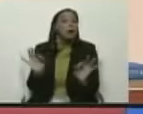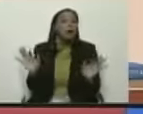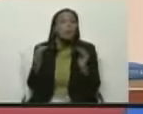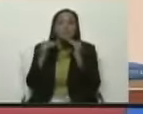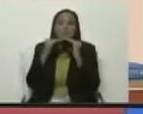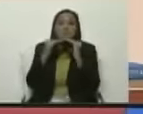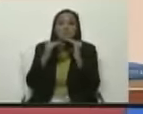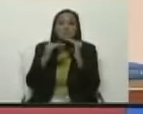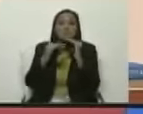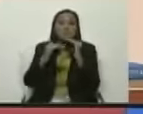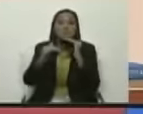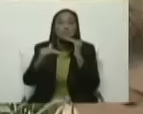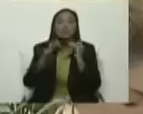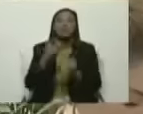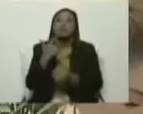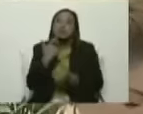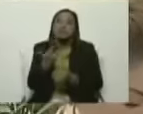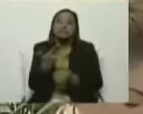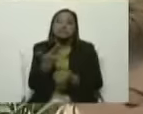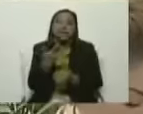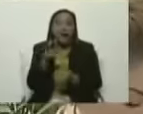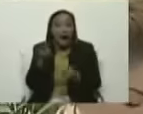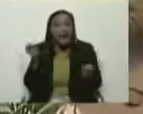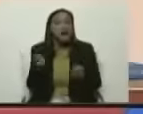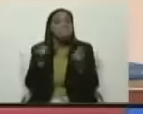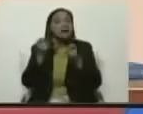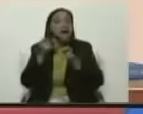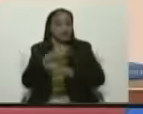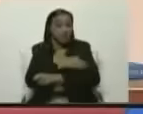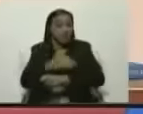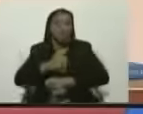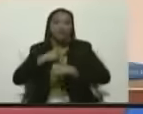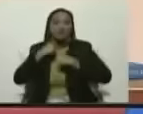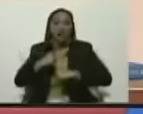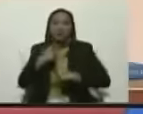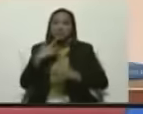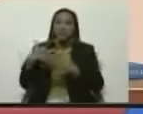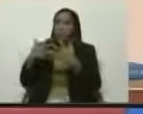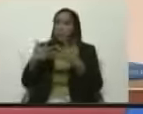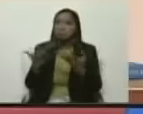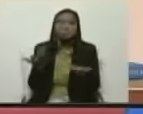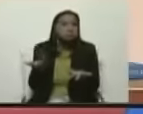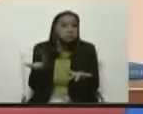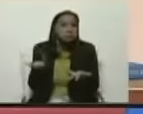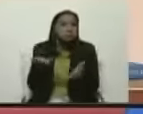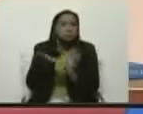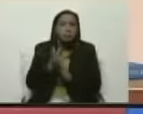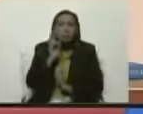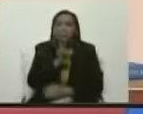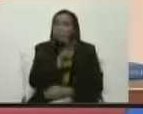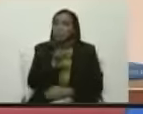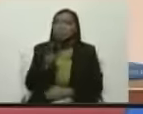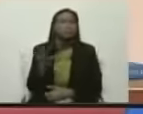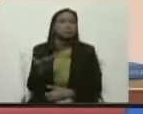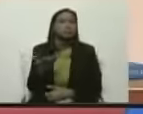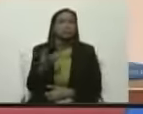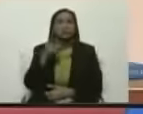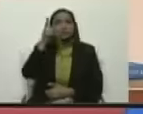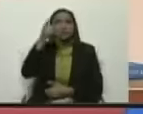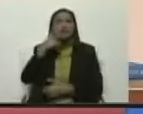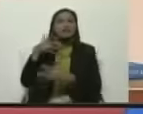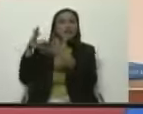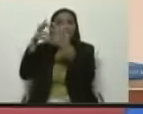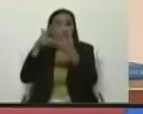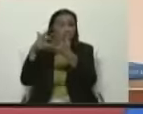que indique que puedan ganar. No, Estados Unidos llamó para la transición, Estados Unidos no habla con perdedores,